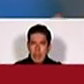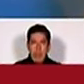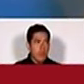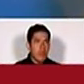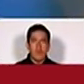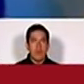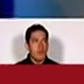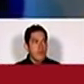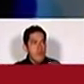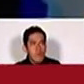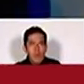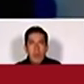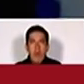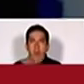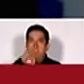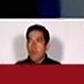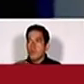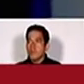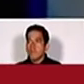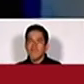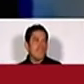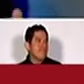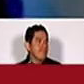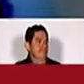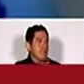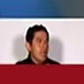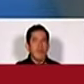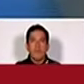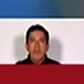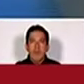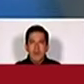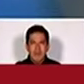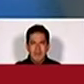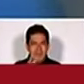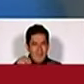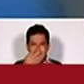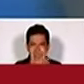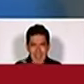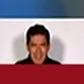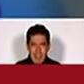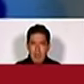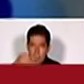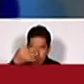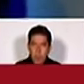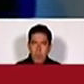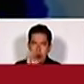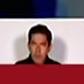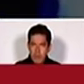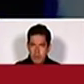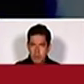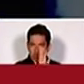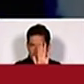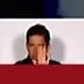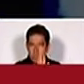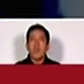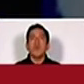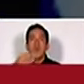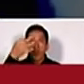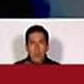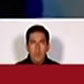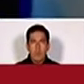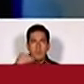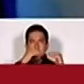regalado ni se ha quitado un solo voto a absolutamente nadie. Le cumplimos al país, le cumplimos a la